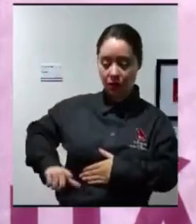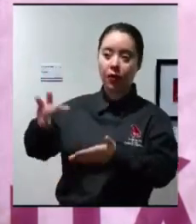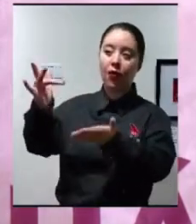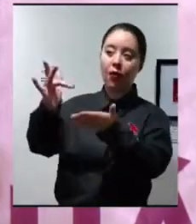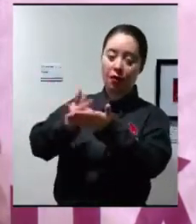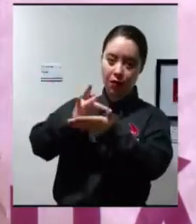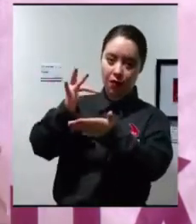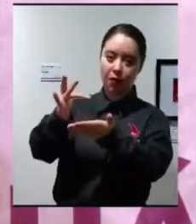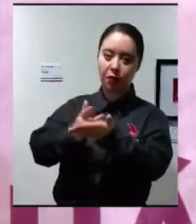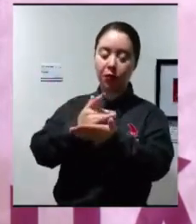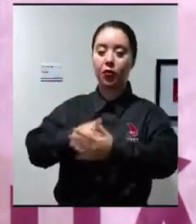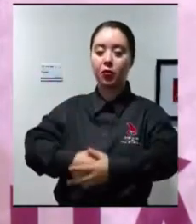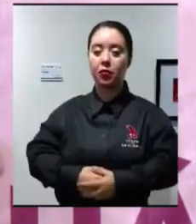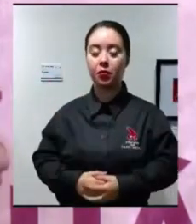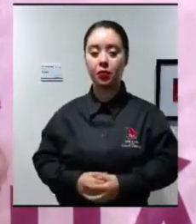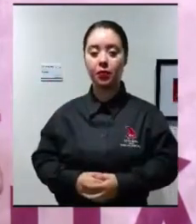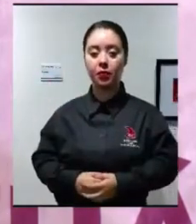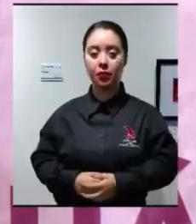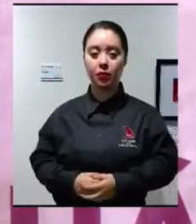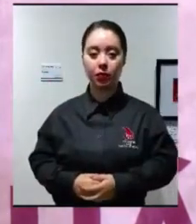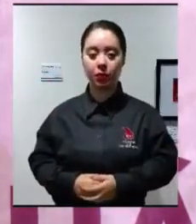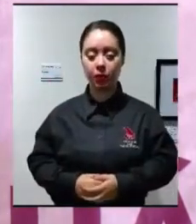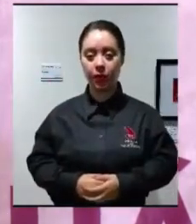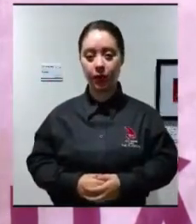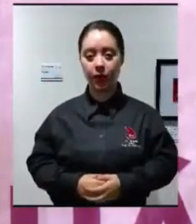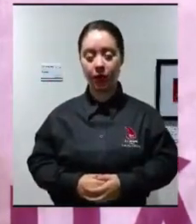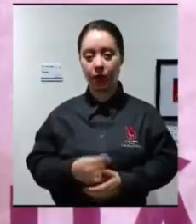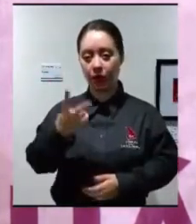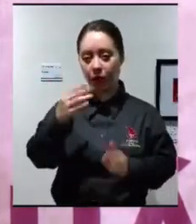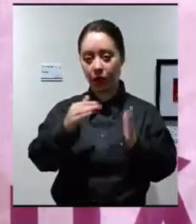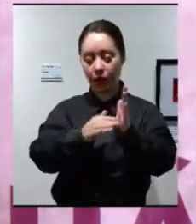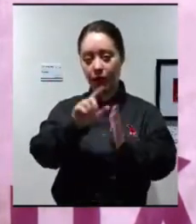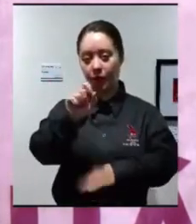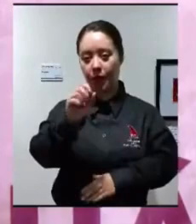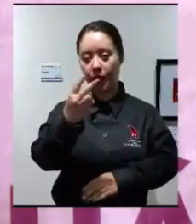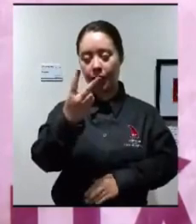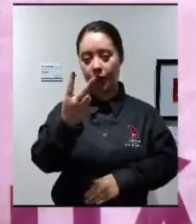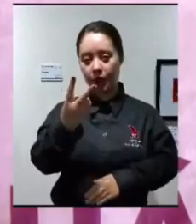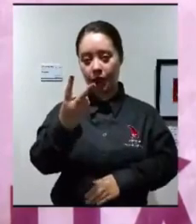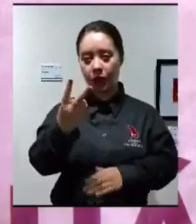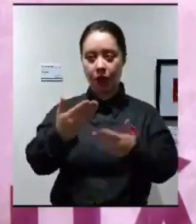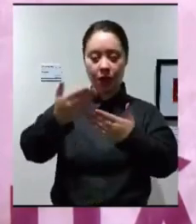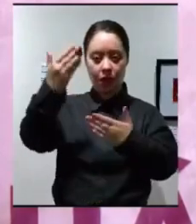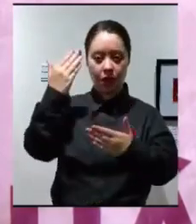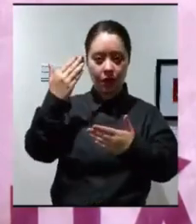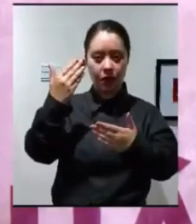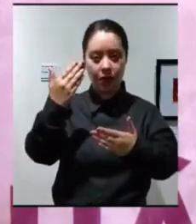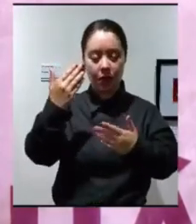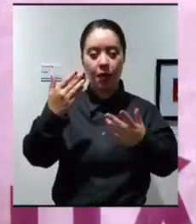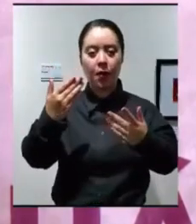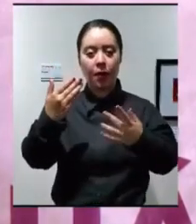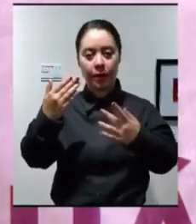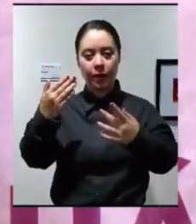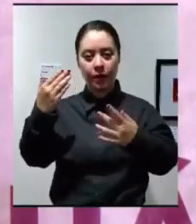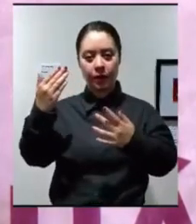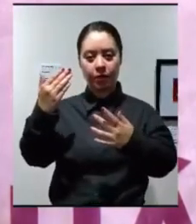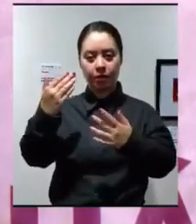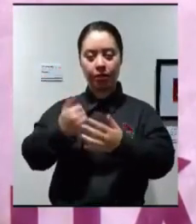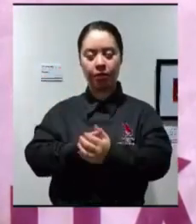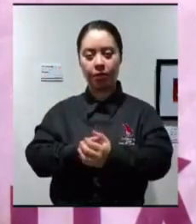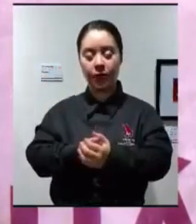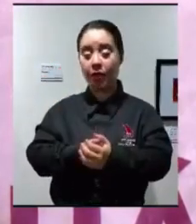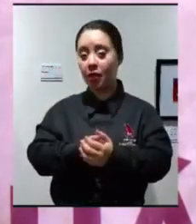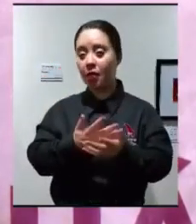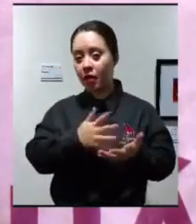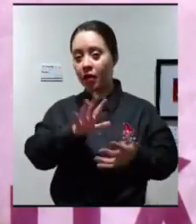del dos respecto 2021 un crecimiento en participaciones federales de 500